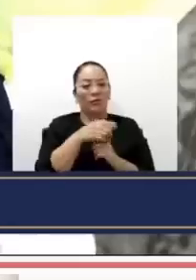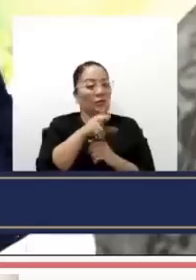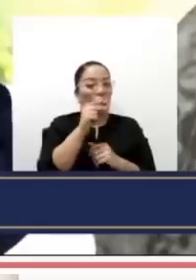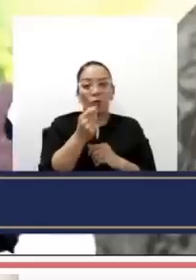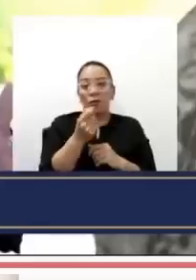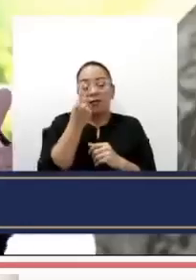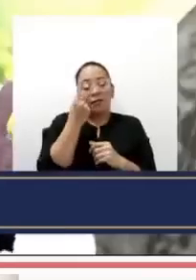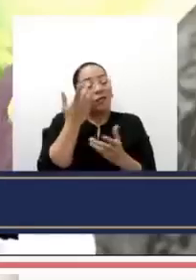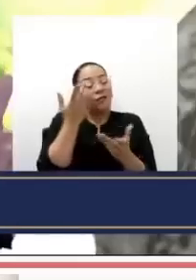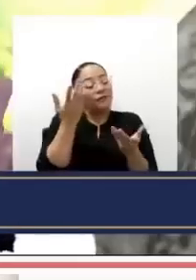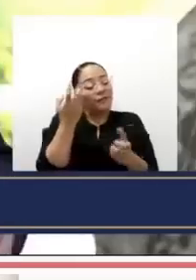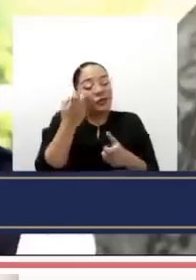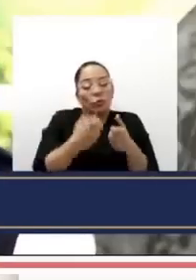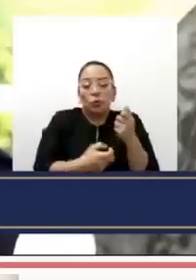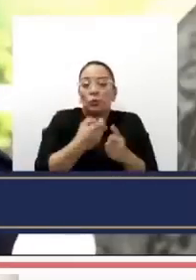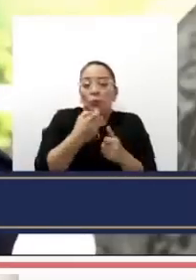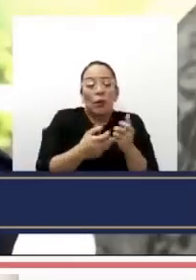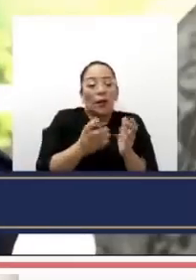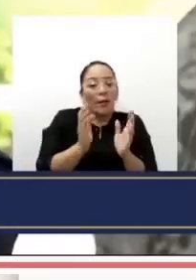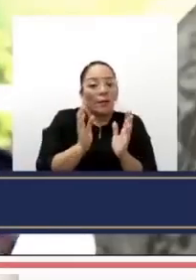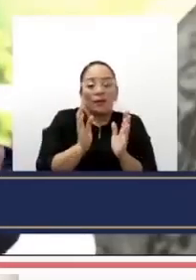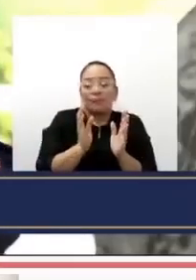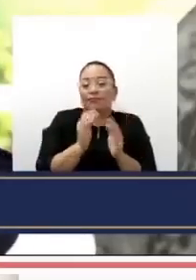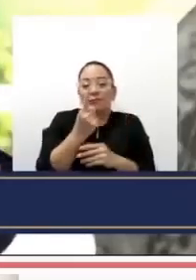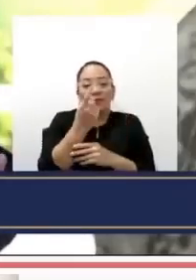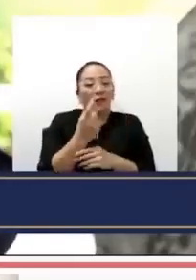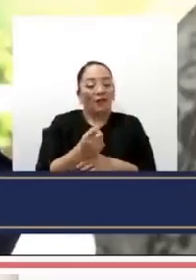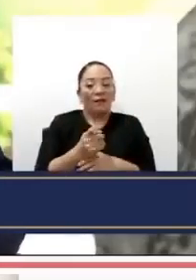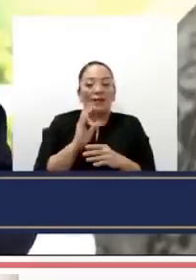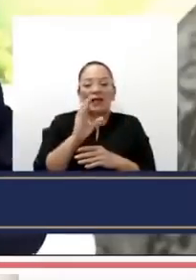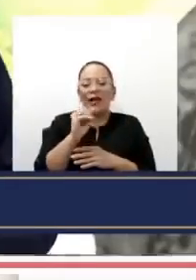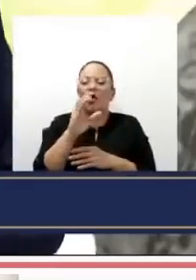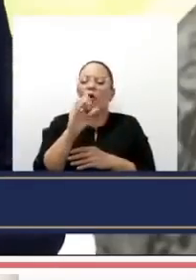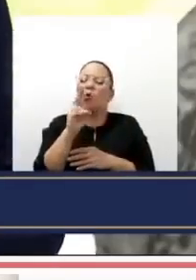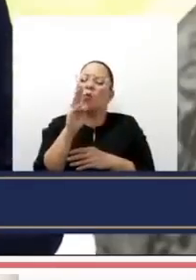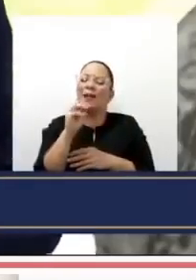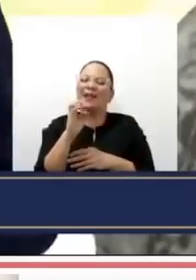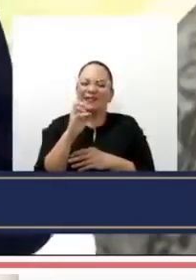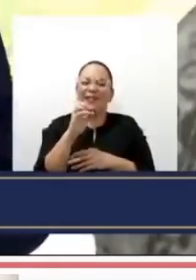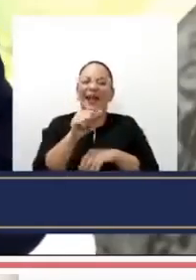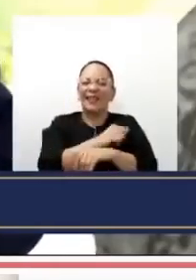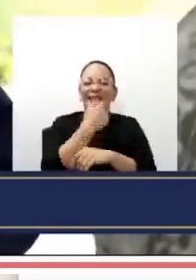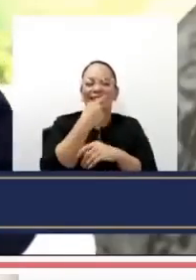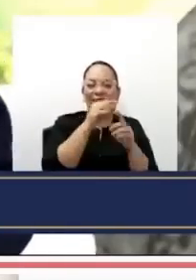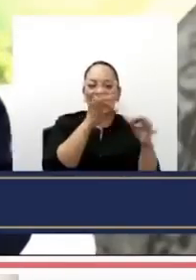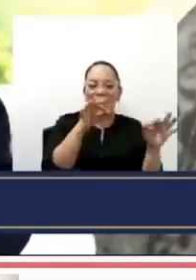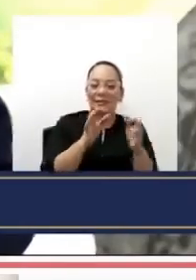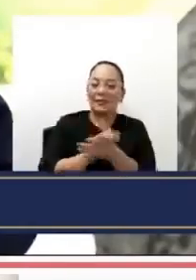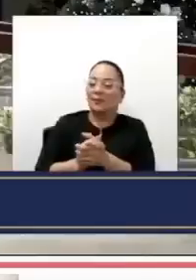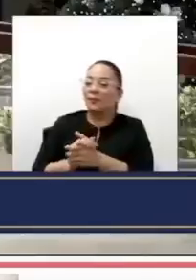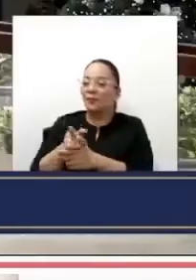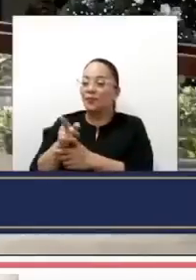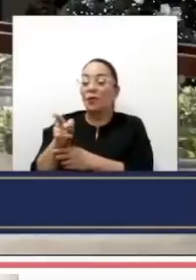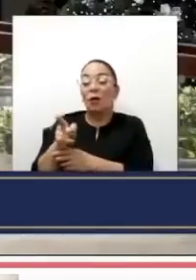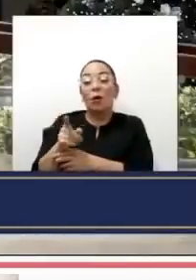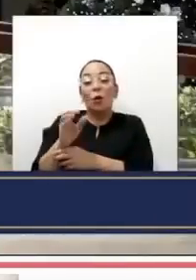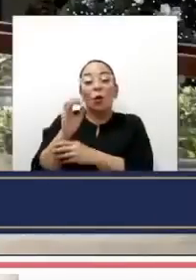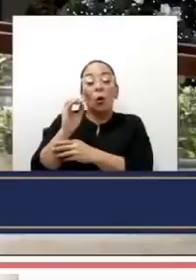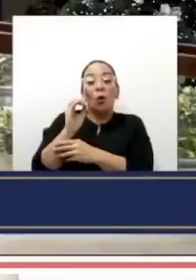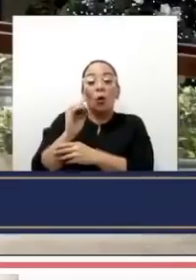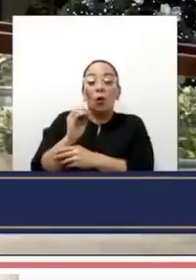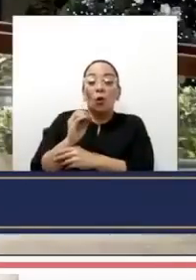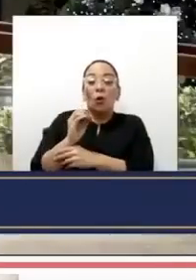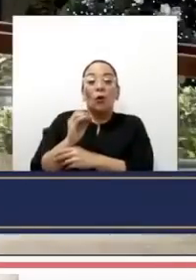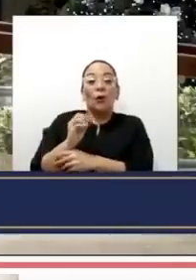es un problema de carencia de cacumen, dicen en Atenas también. Sí, o exceso de